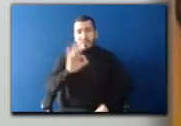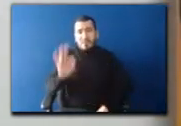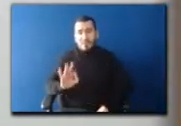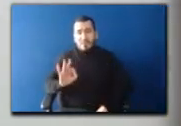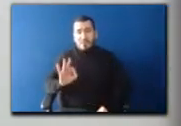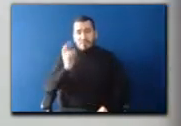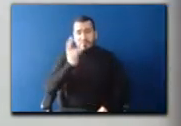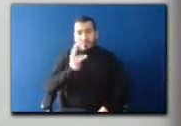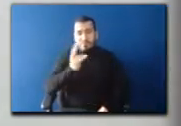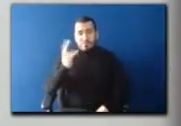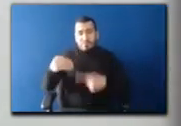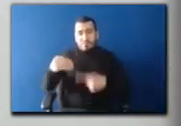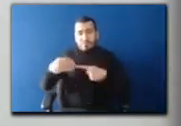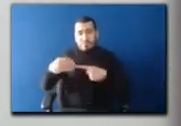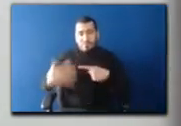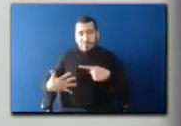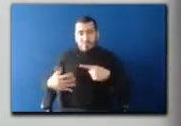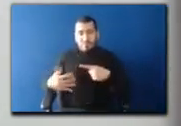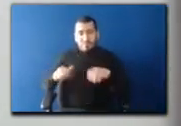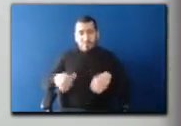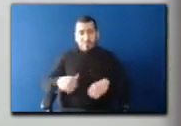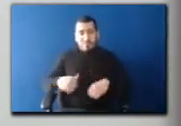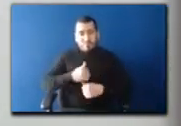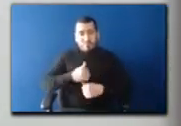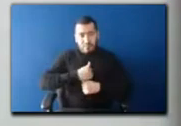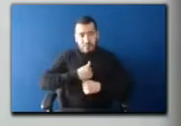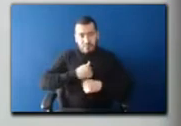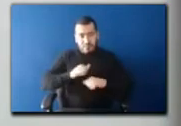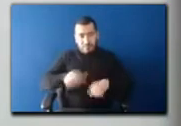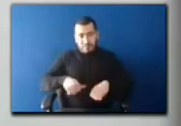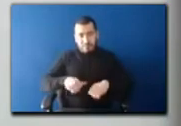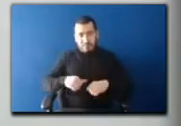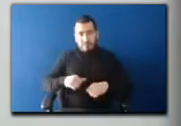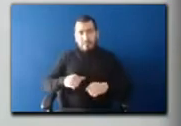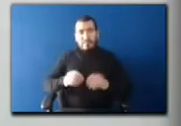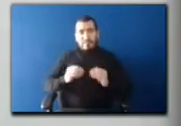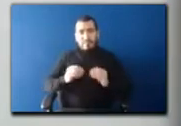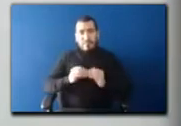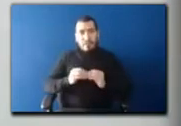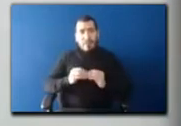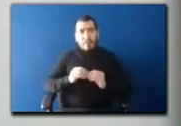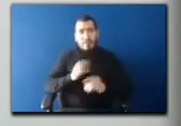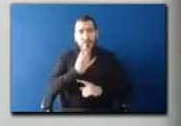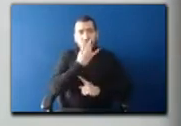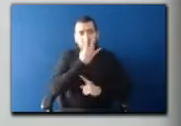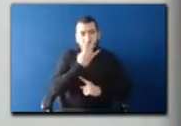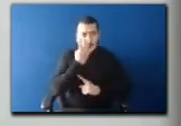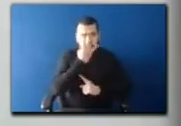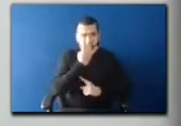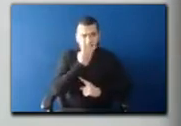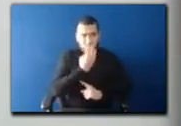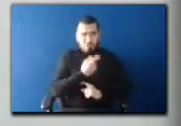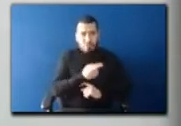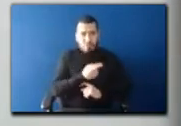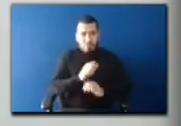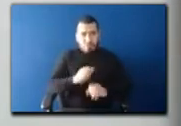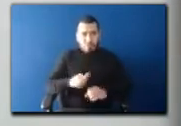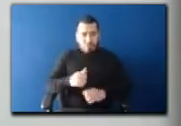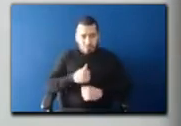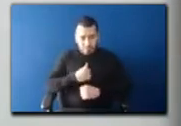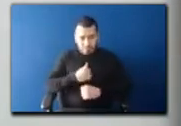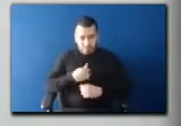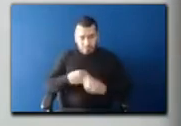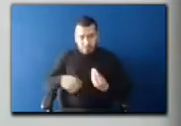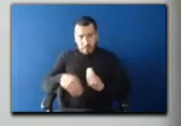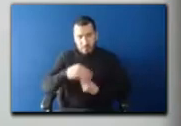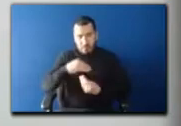puede personalizar, está tan de moda personalizar todo, y desde esa época ese simulador de tarifas le permite a usted personalizar su